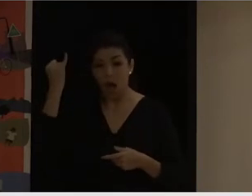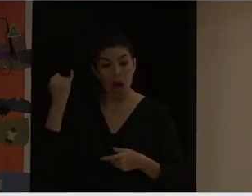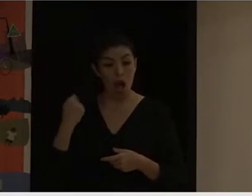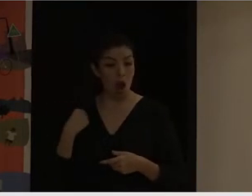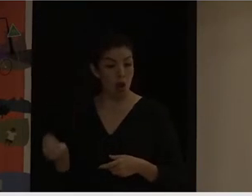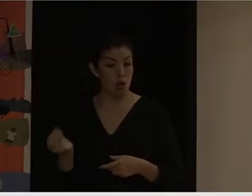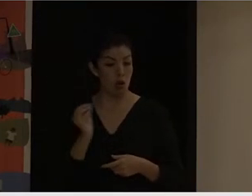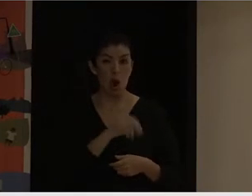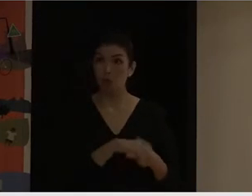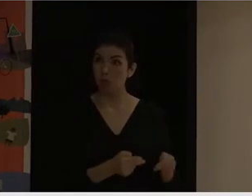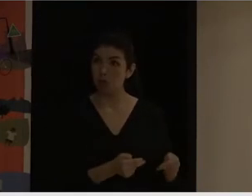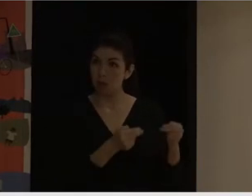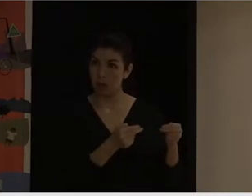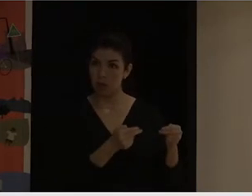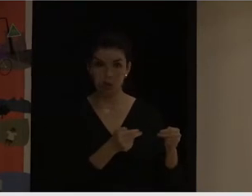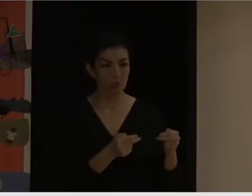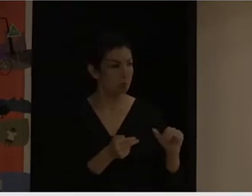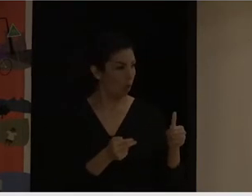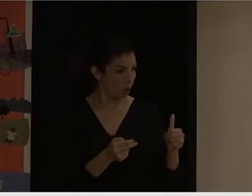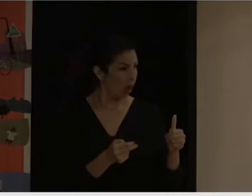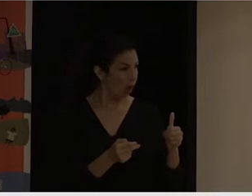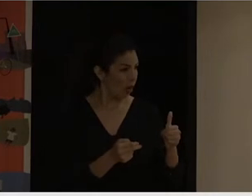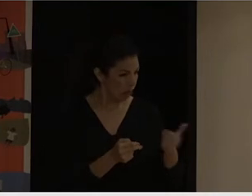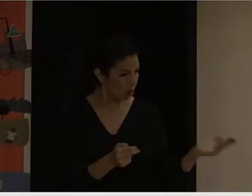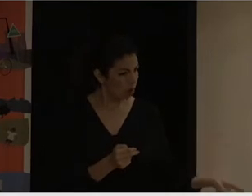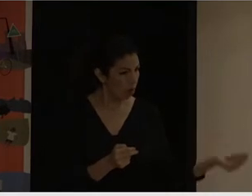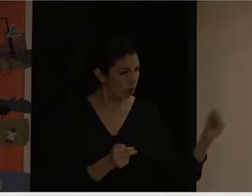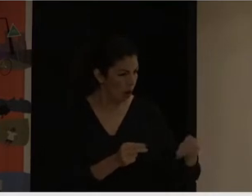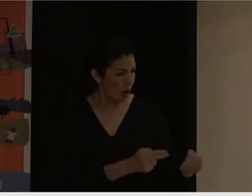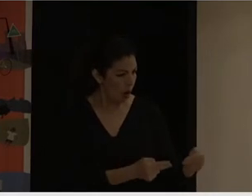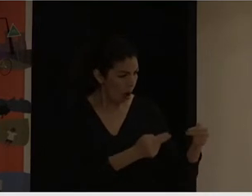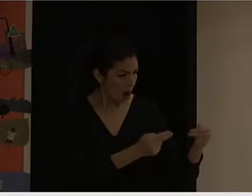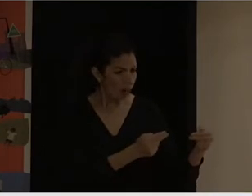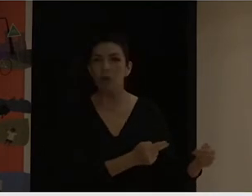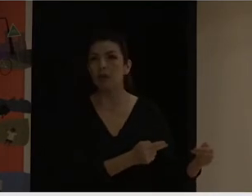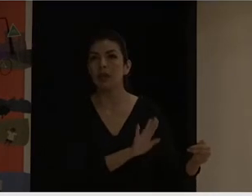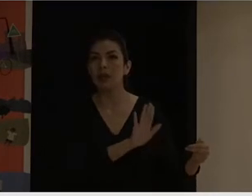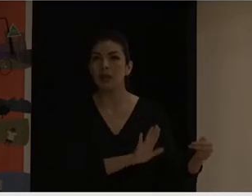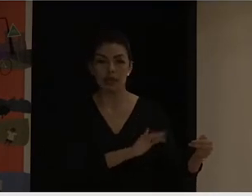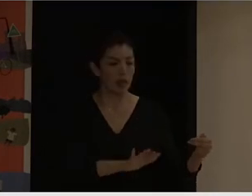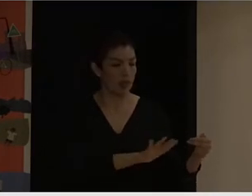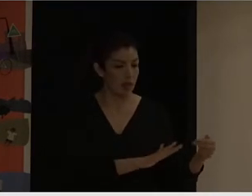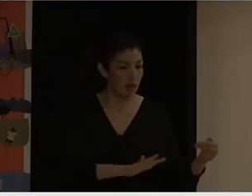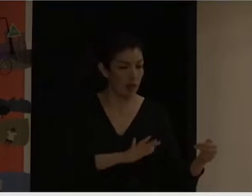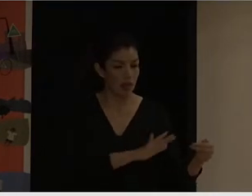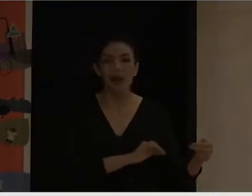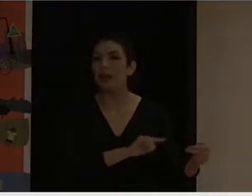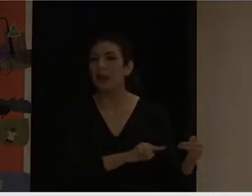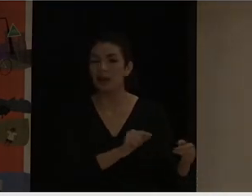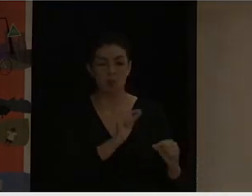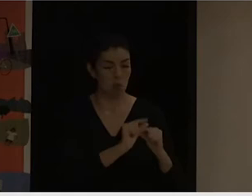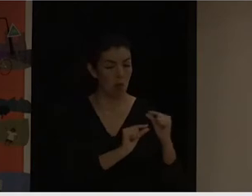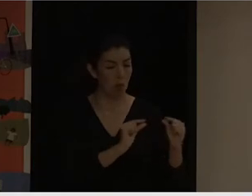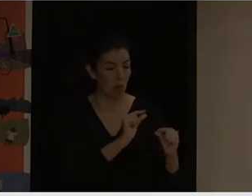Pues justamente hay unos como particularidades en base a los estudios que se han hecho de gentrificación en América Latina, ¿no? No es lo